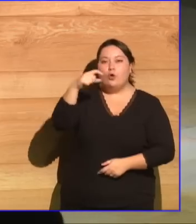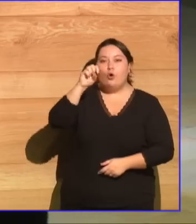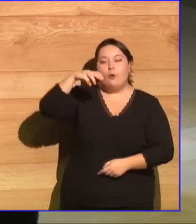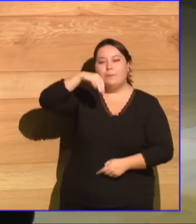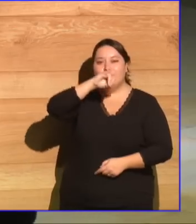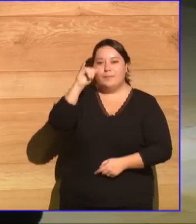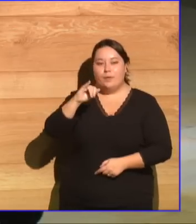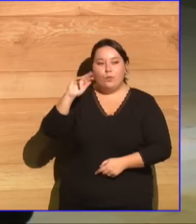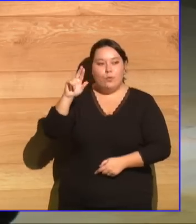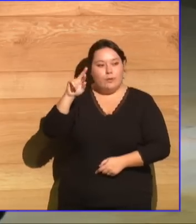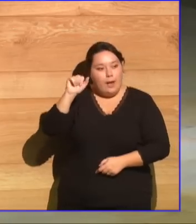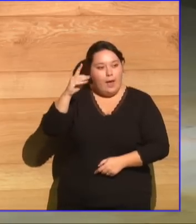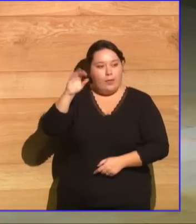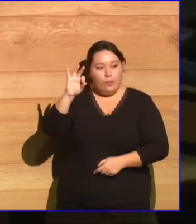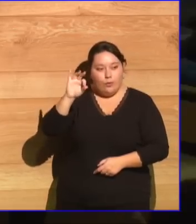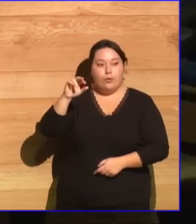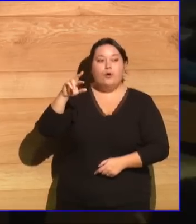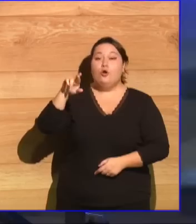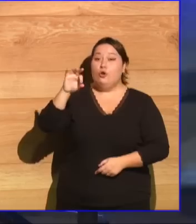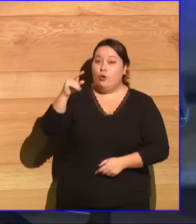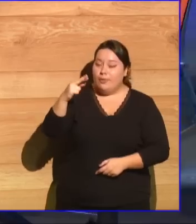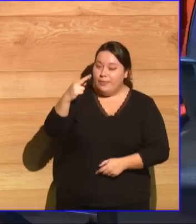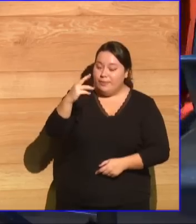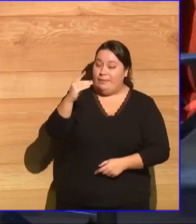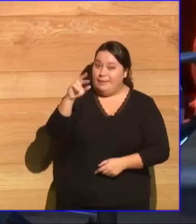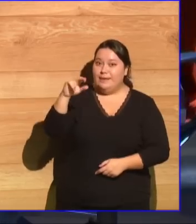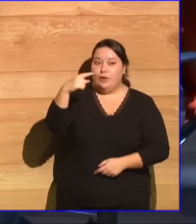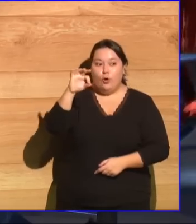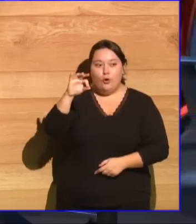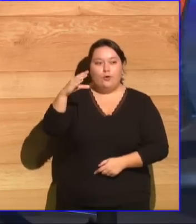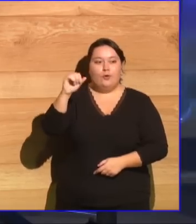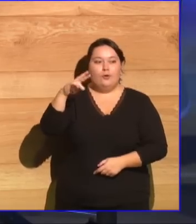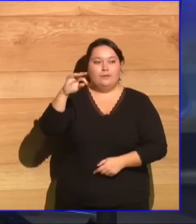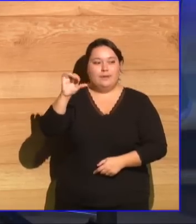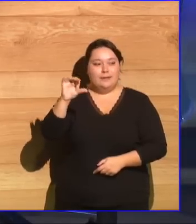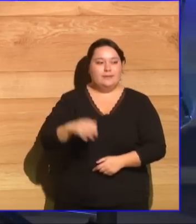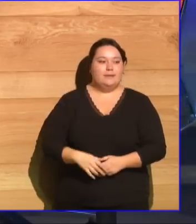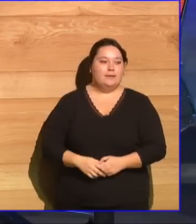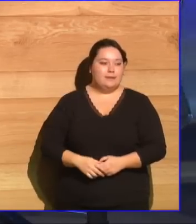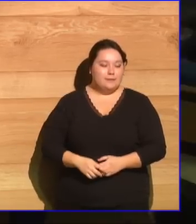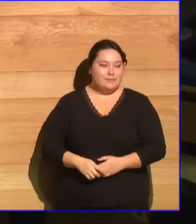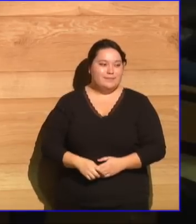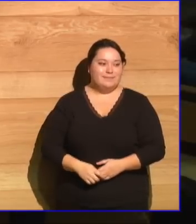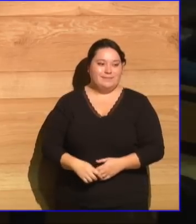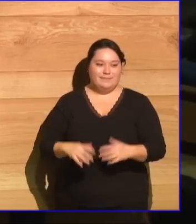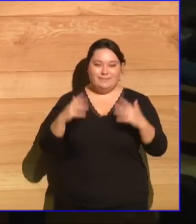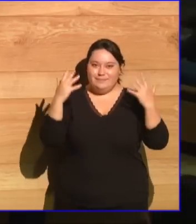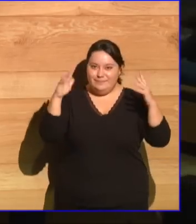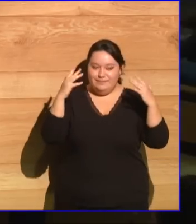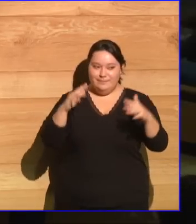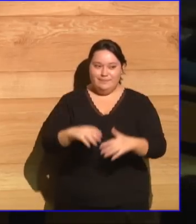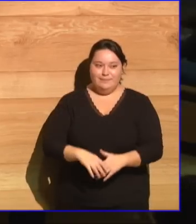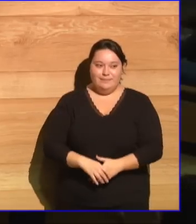Jurado y Rodrigo Cortés. ¡Y Arturo González Campos! ¡Oh!